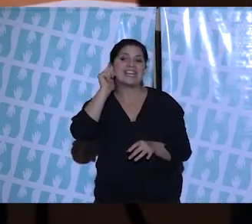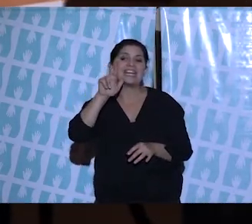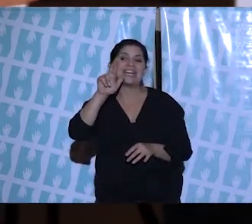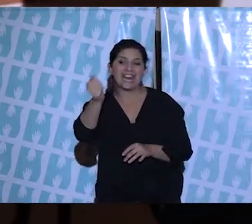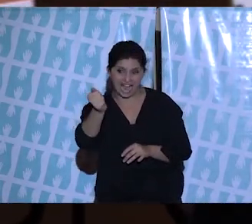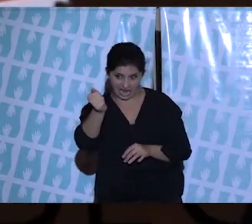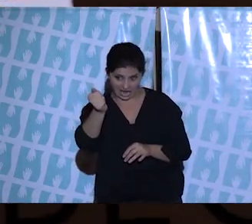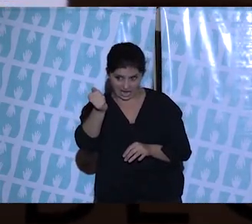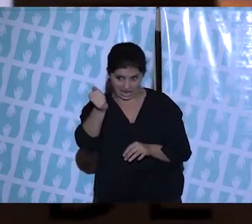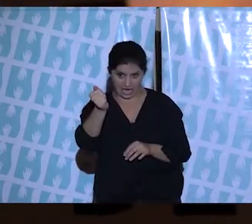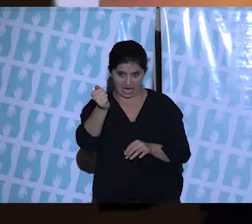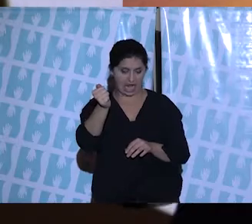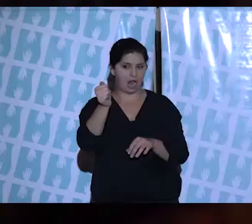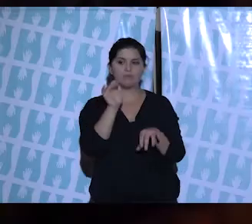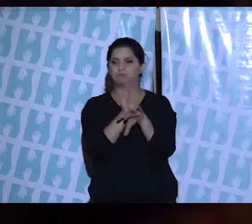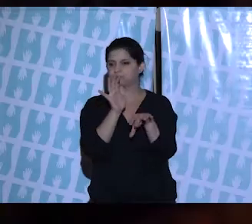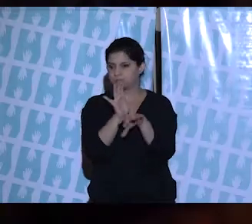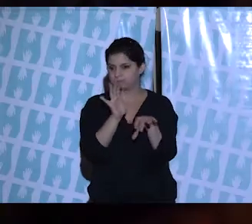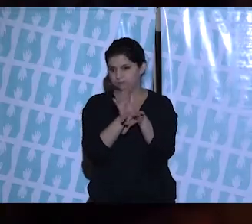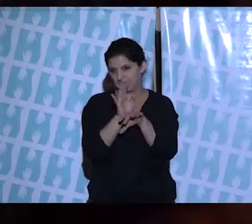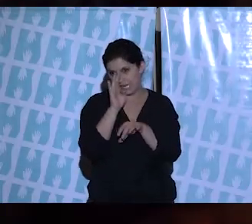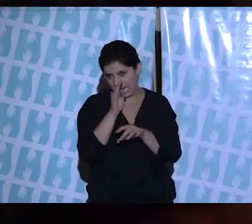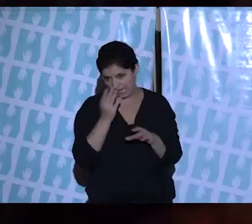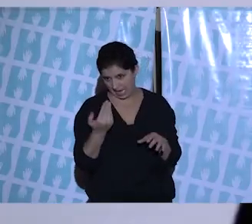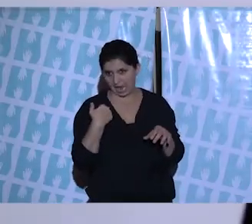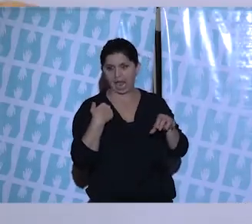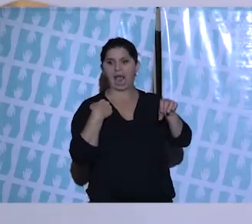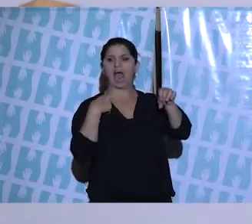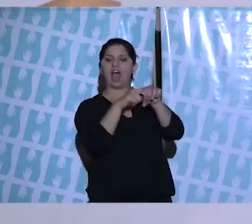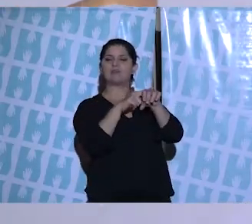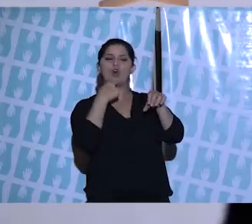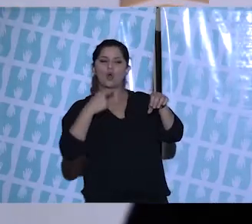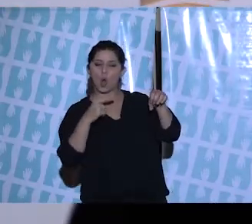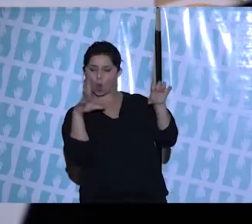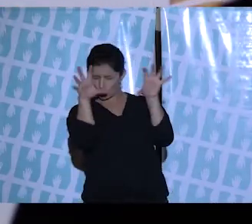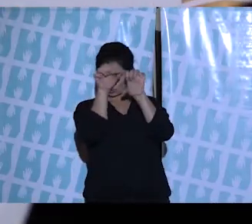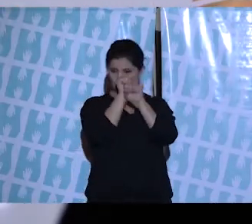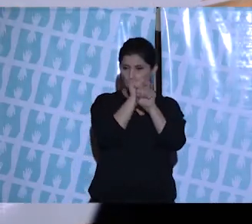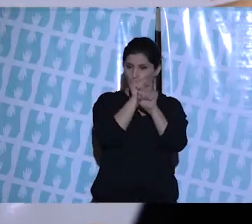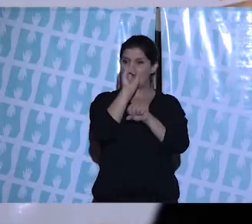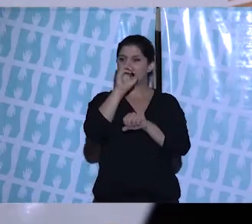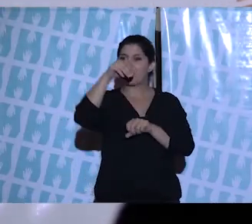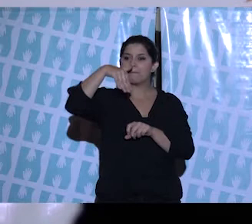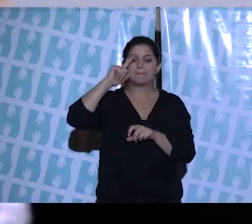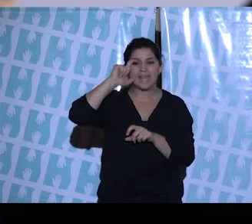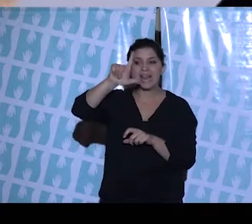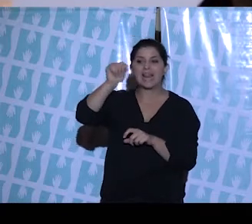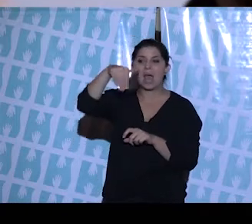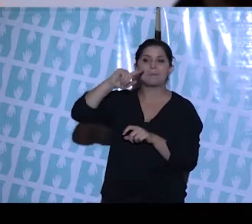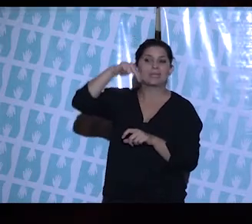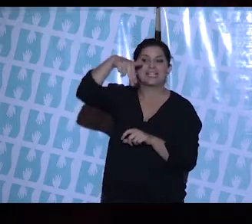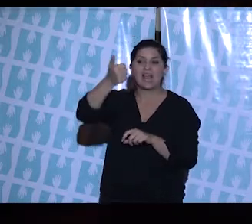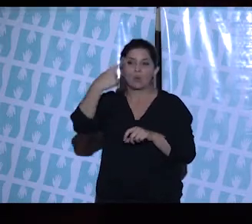nigra porque esas células contienen un pigmento oscuro que se llama melanina y que cuando uno